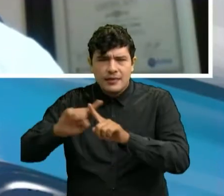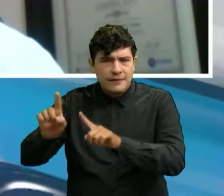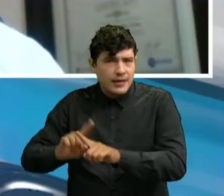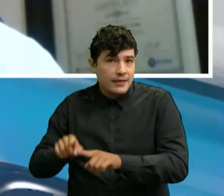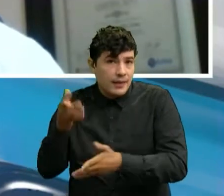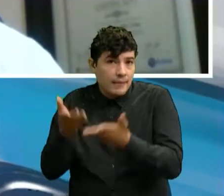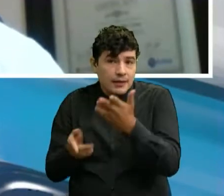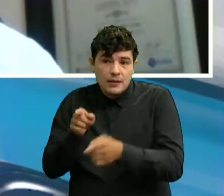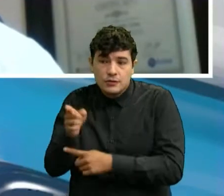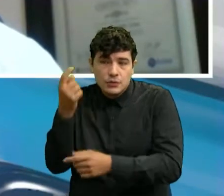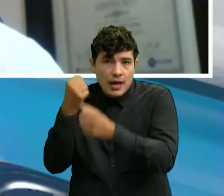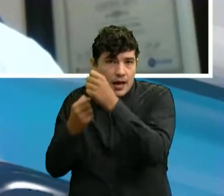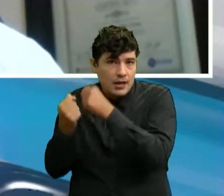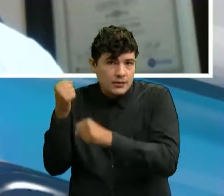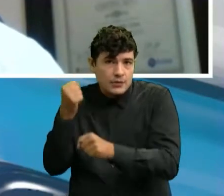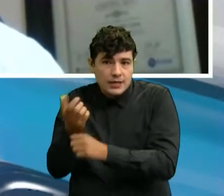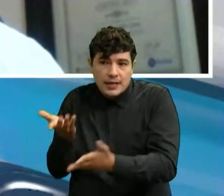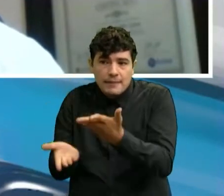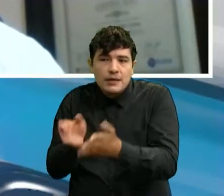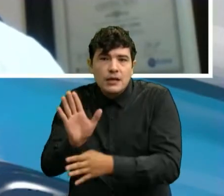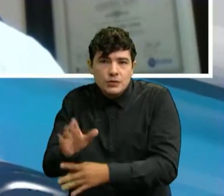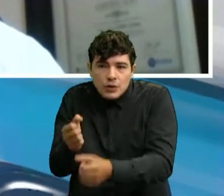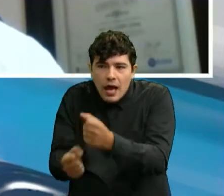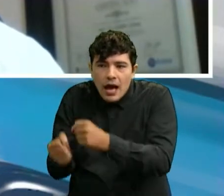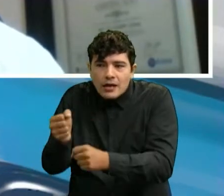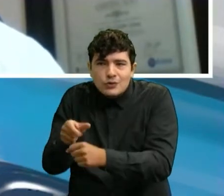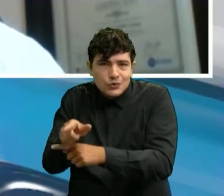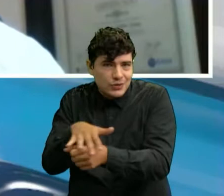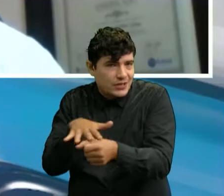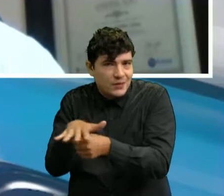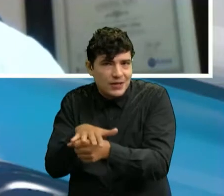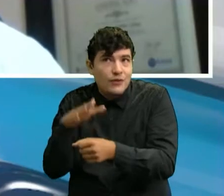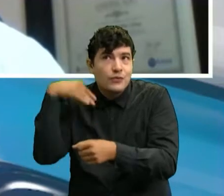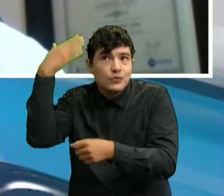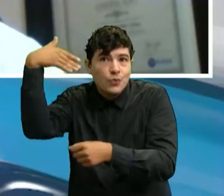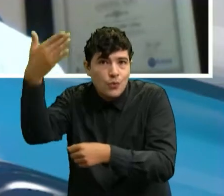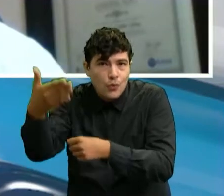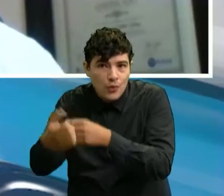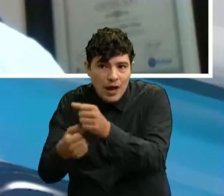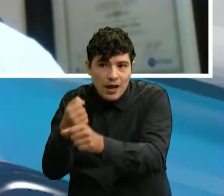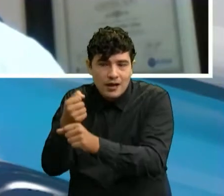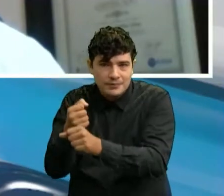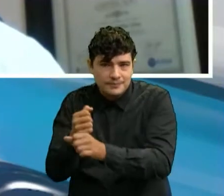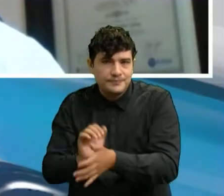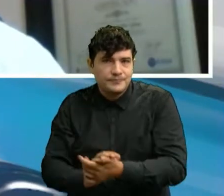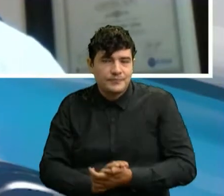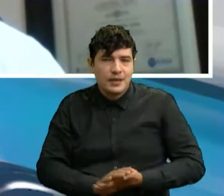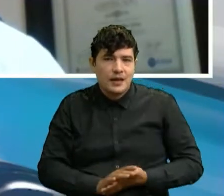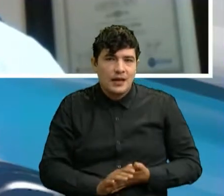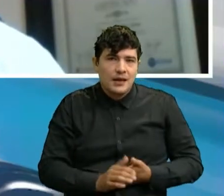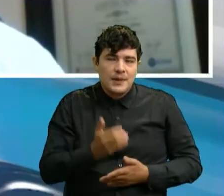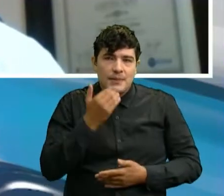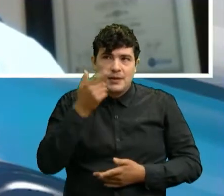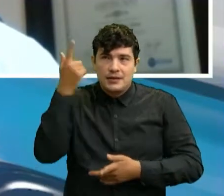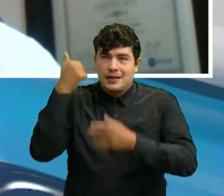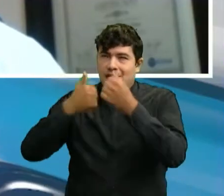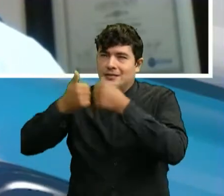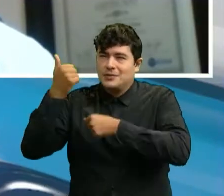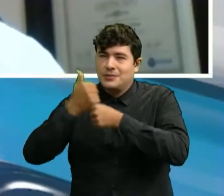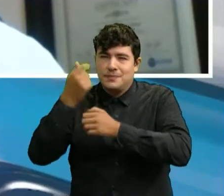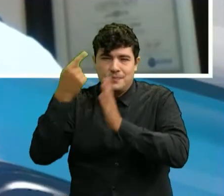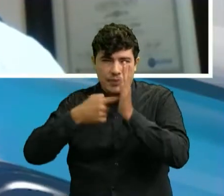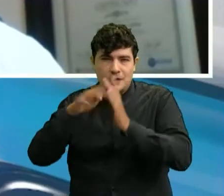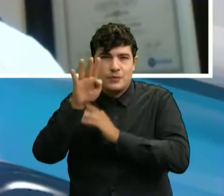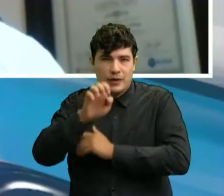año se presenta esta situación, porque en materia de pensiones, desde el año